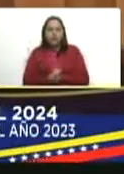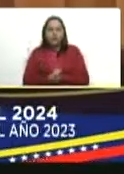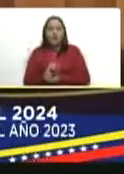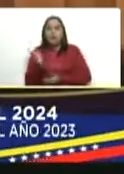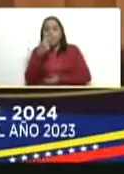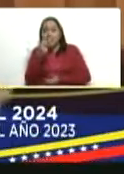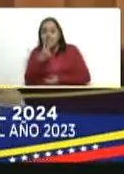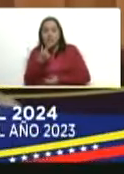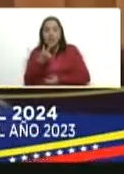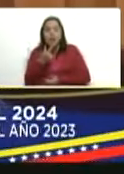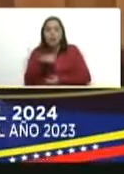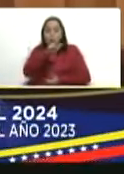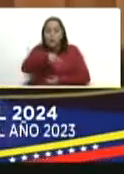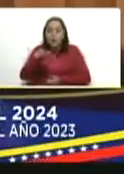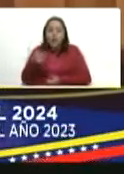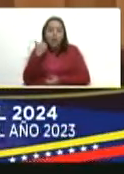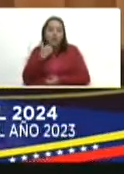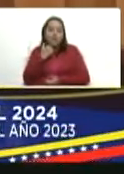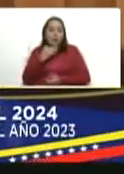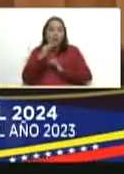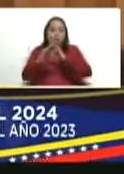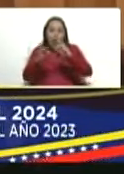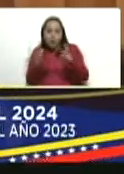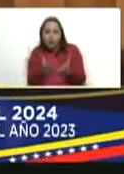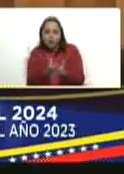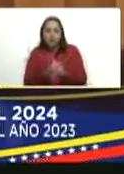medicinas para la pandemia.